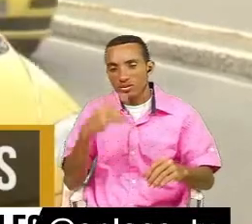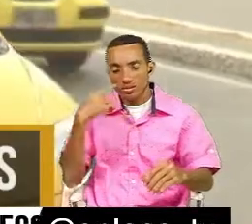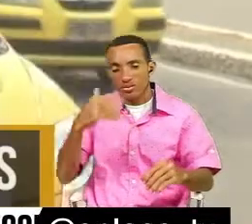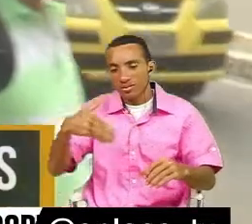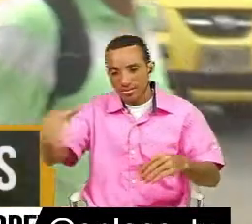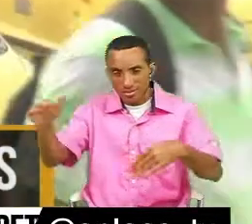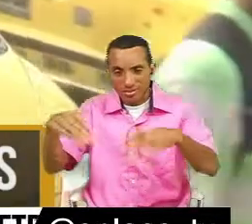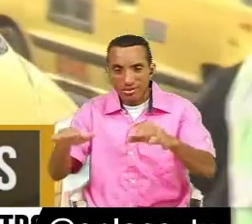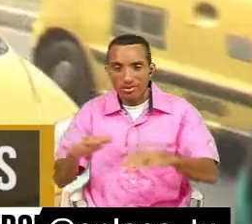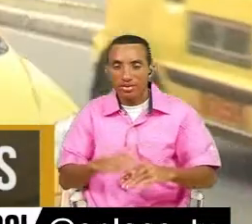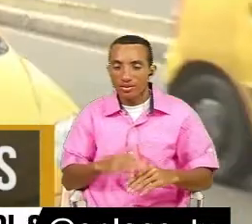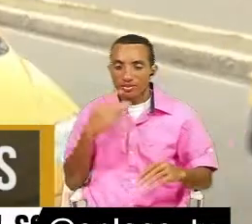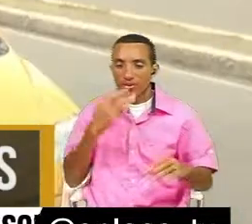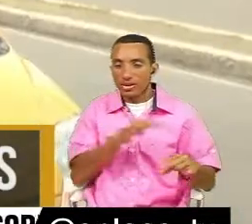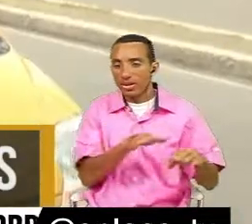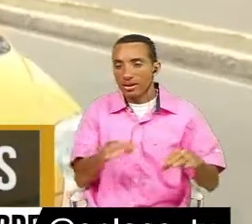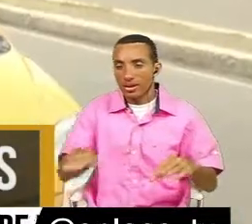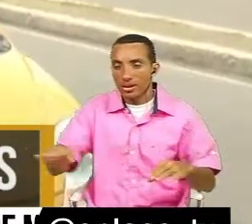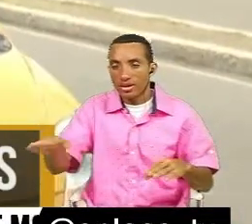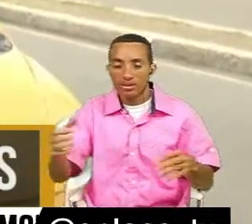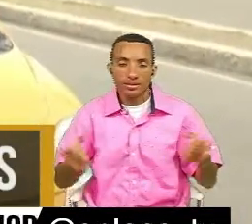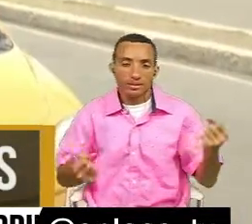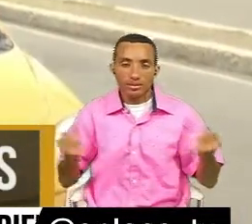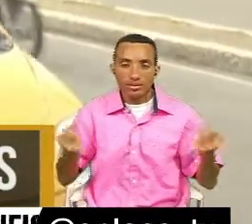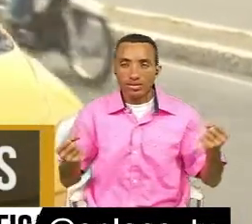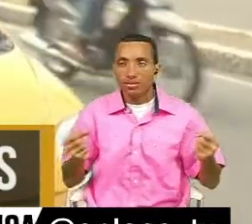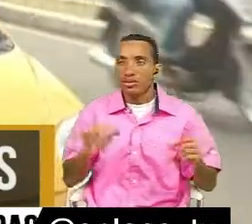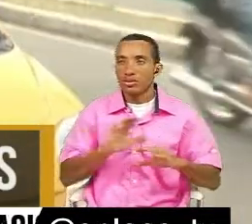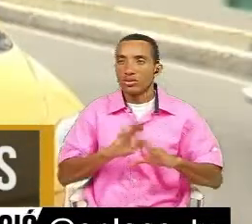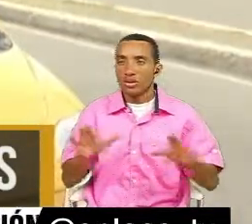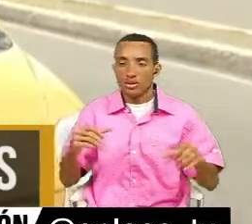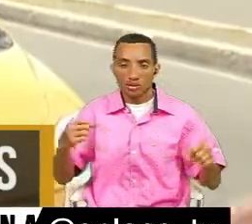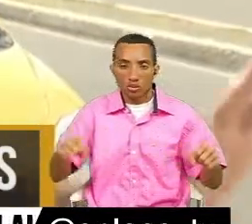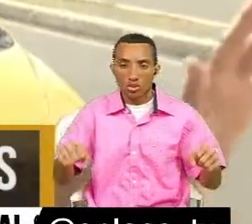para porque eso era una bahía para taxis, esto estaba demarcado para taxis, no